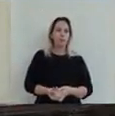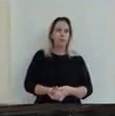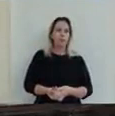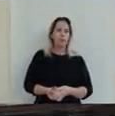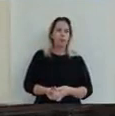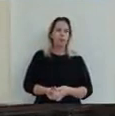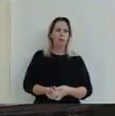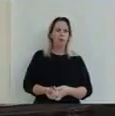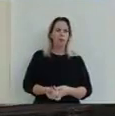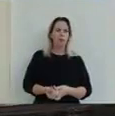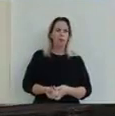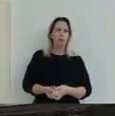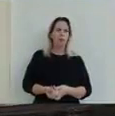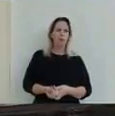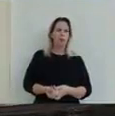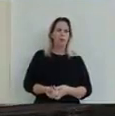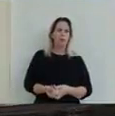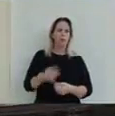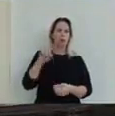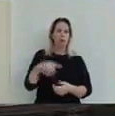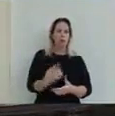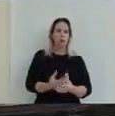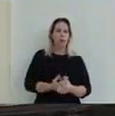Todos, con las autoridades